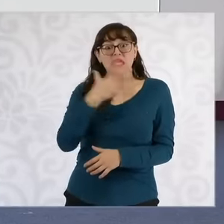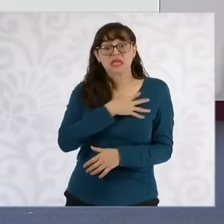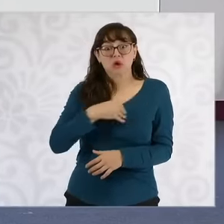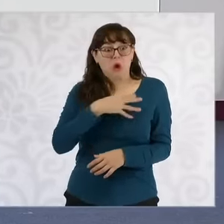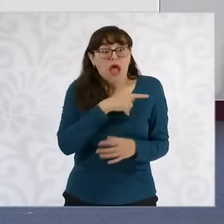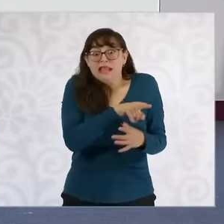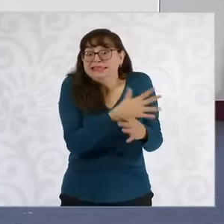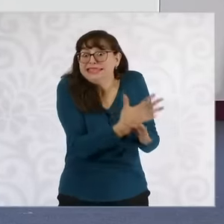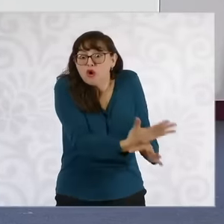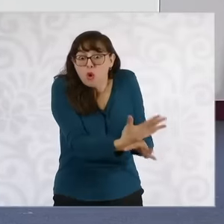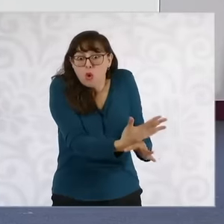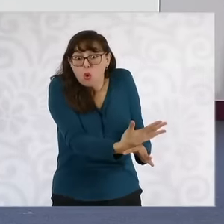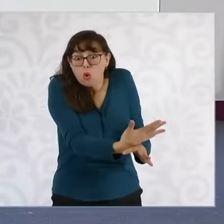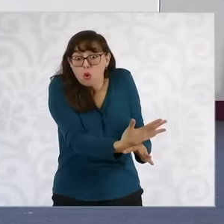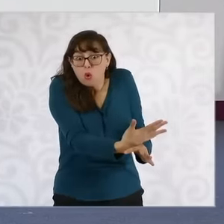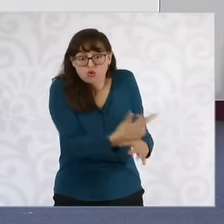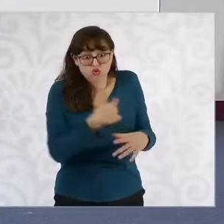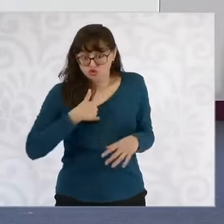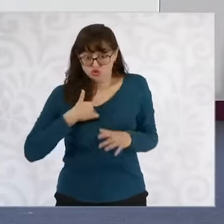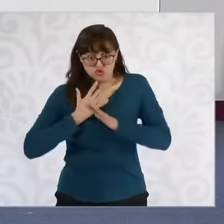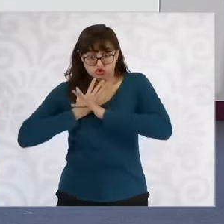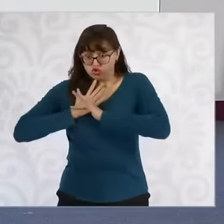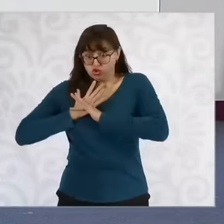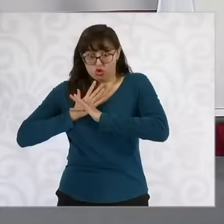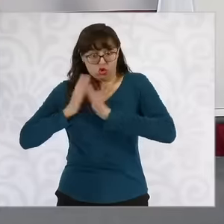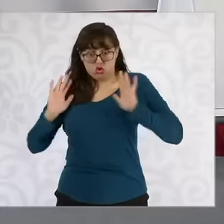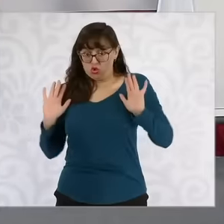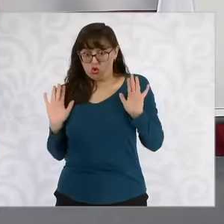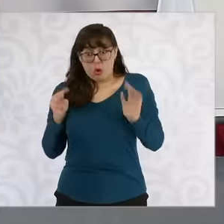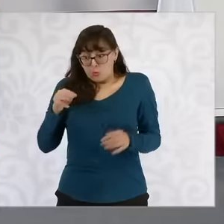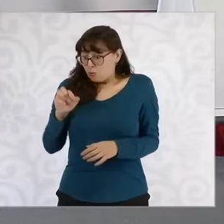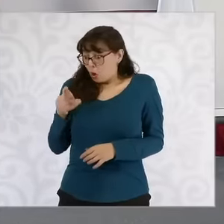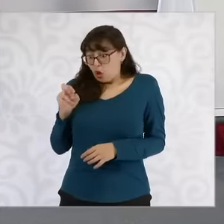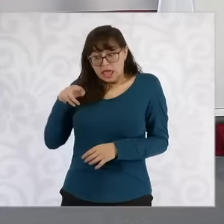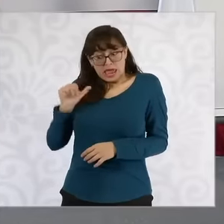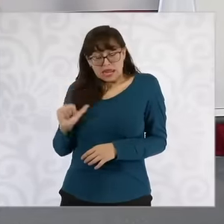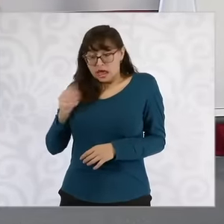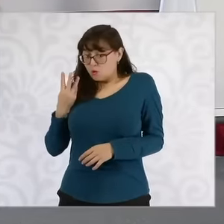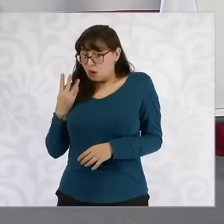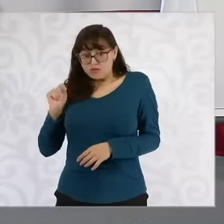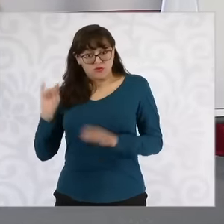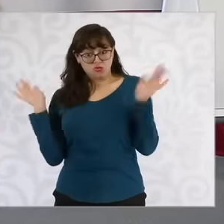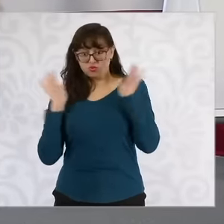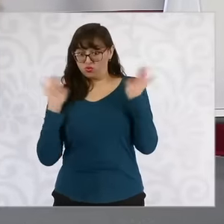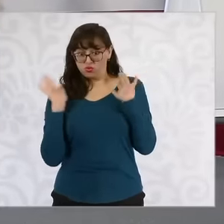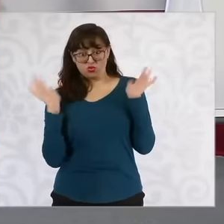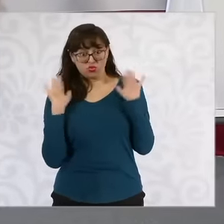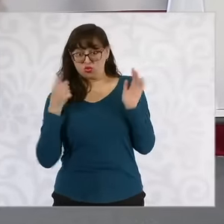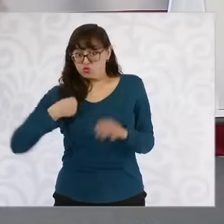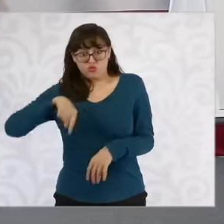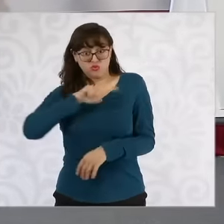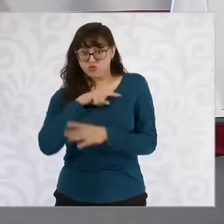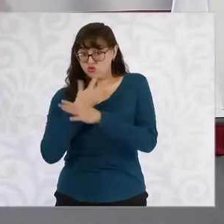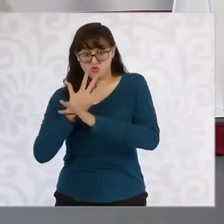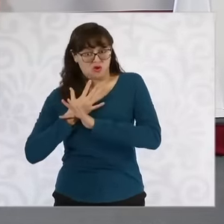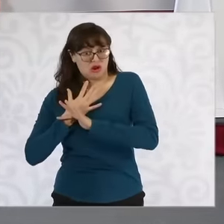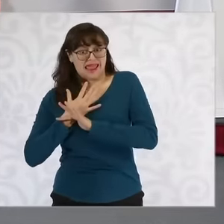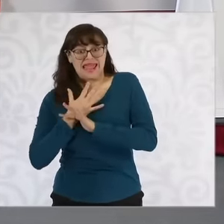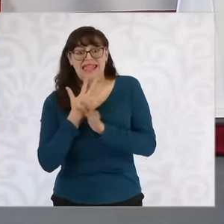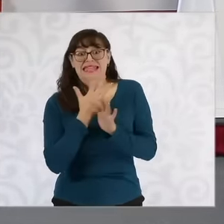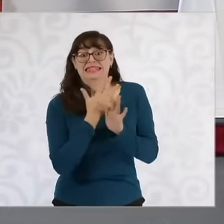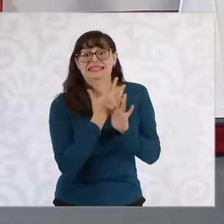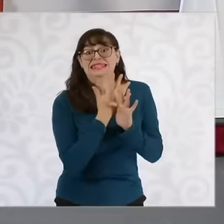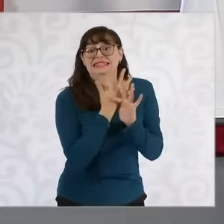Así le llaman ellos, ¿eh? No es un documento de Morena, de la 4T. Es un documento